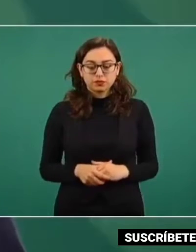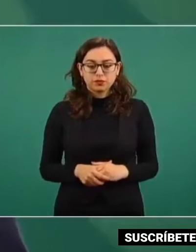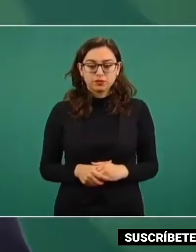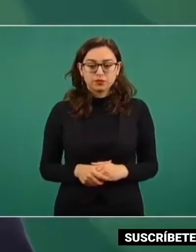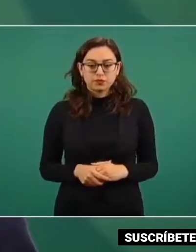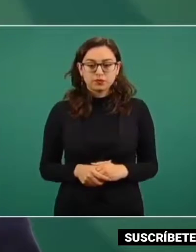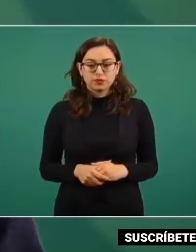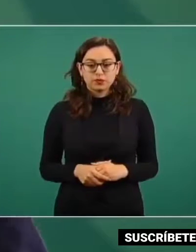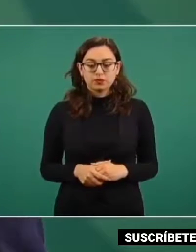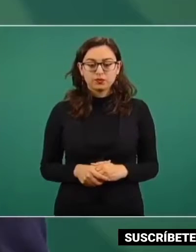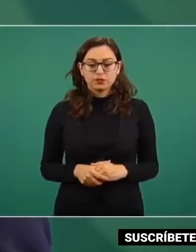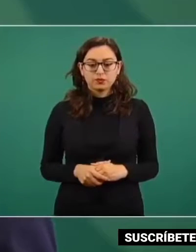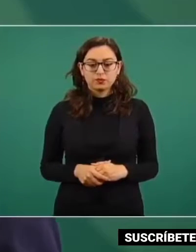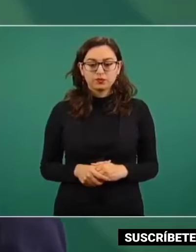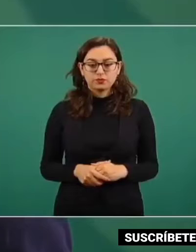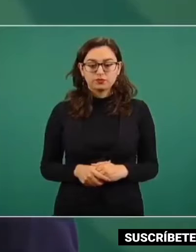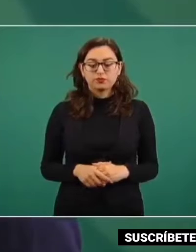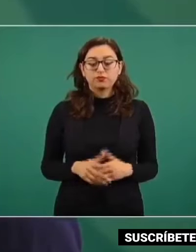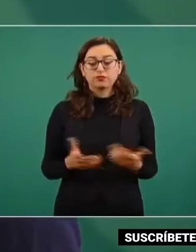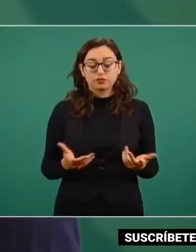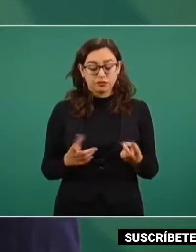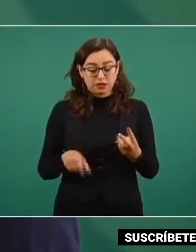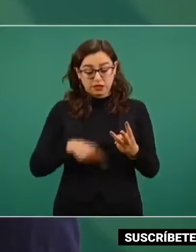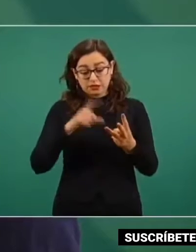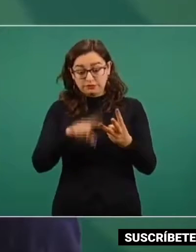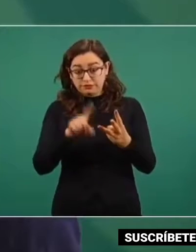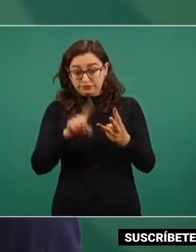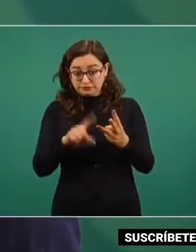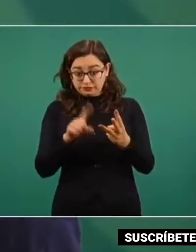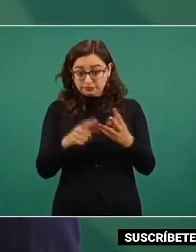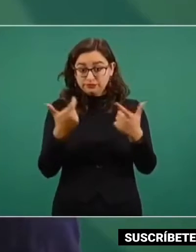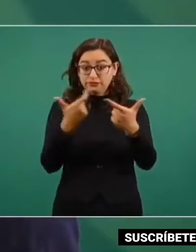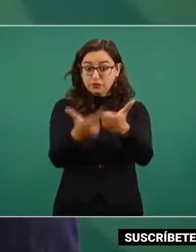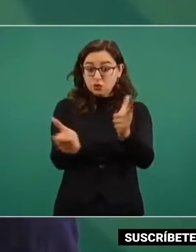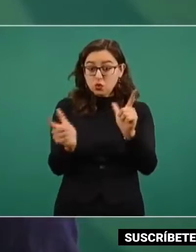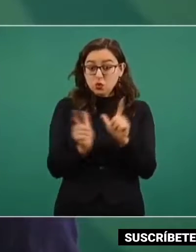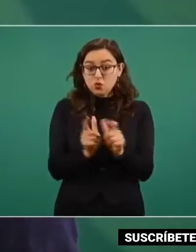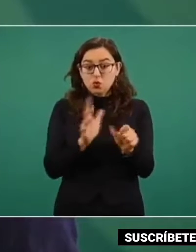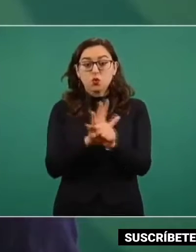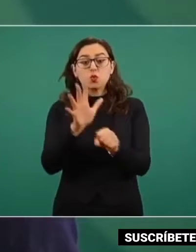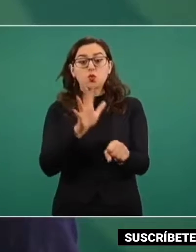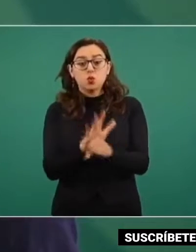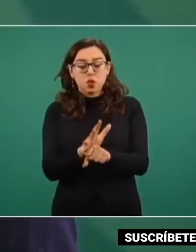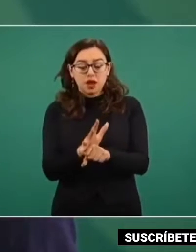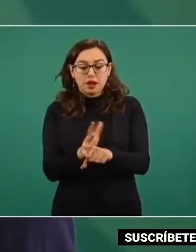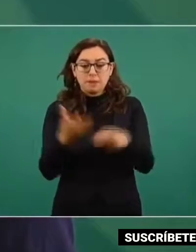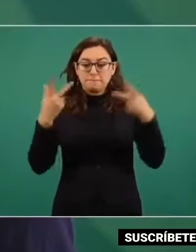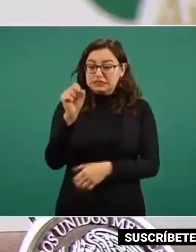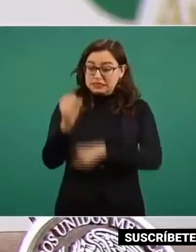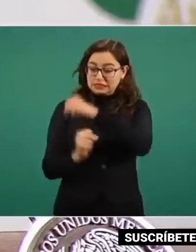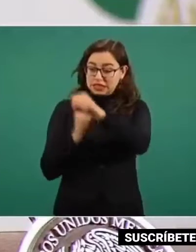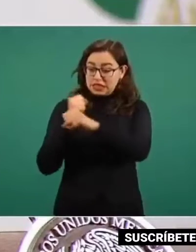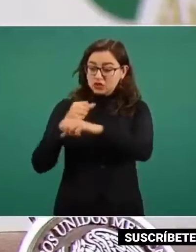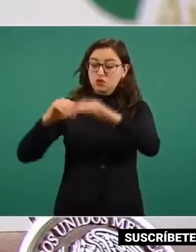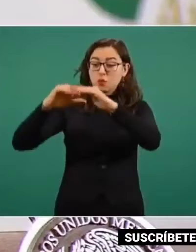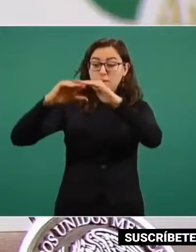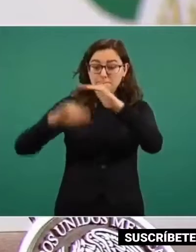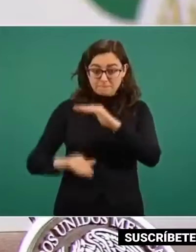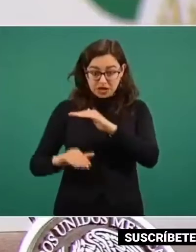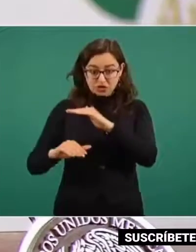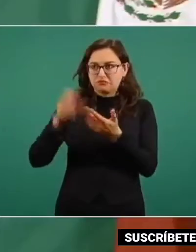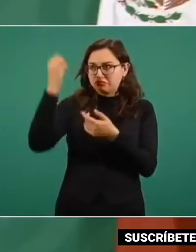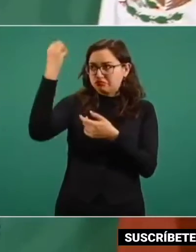Posteriormente vamos con enfermos crónicos menores de 60 años. Al mismo